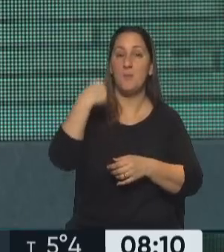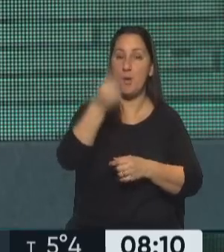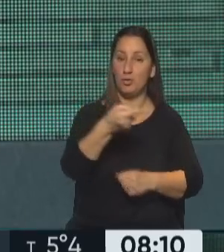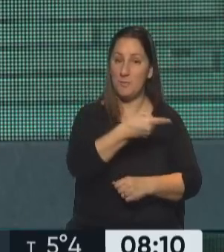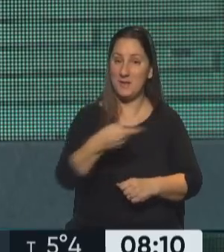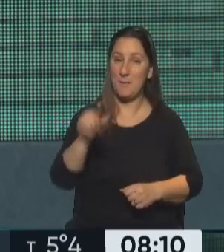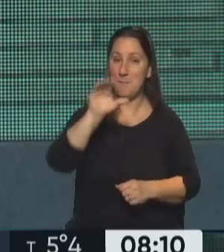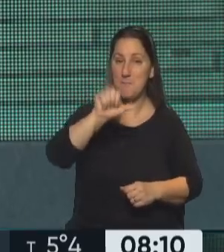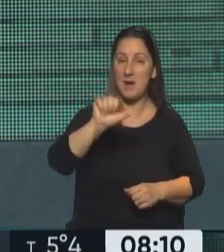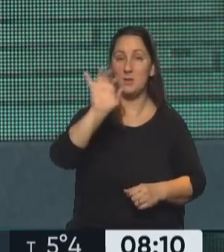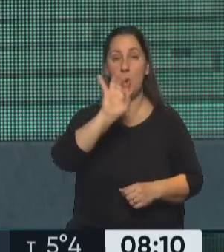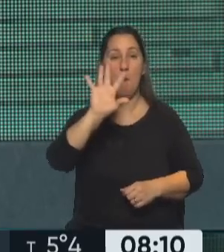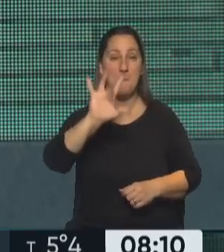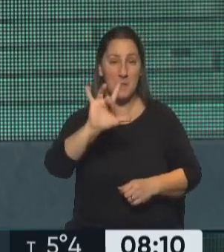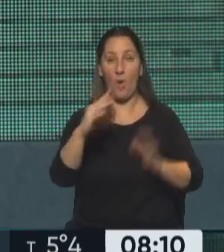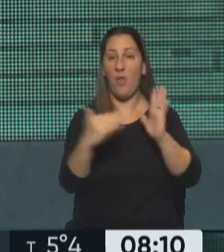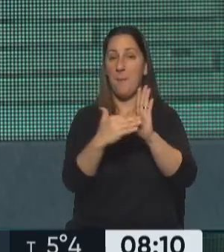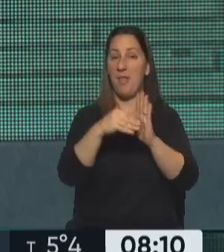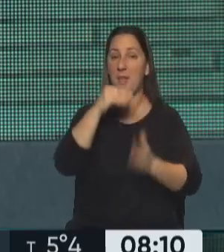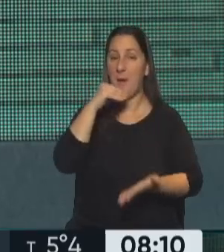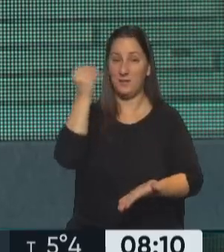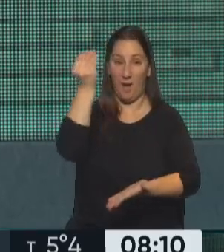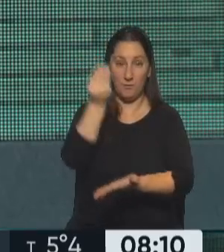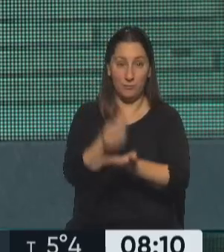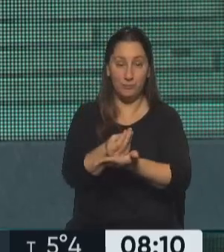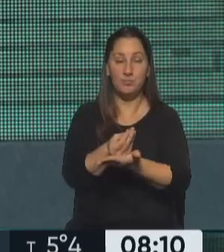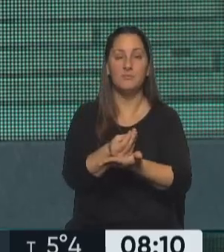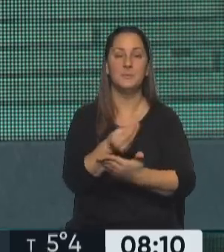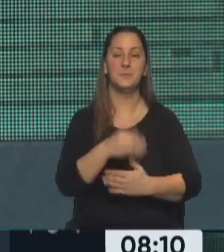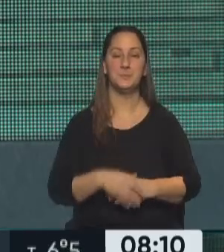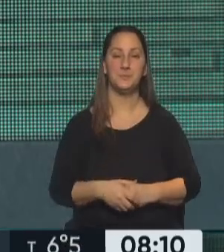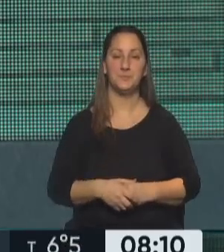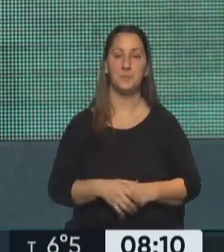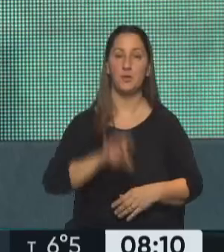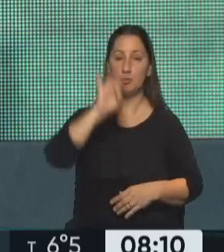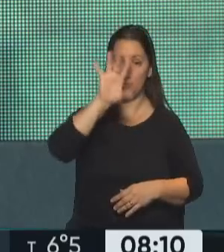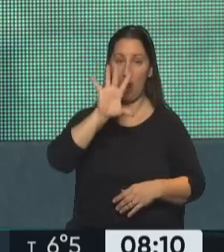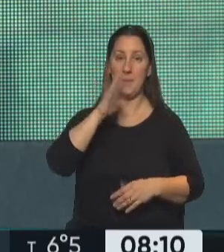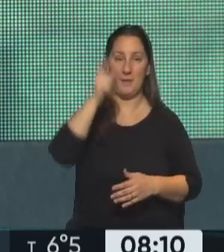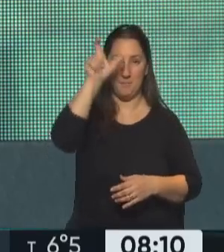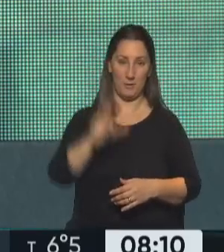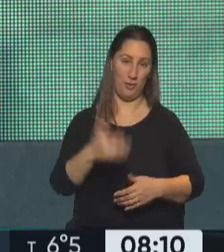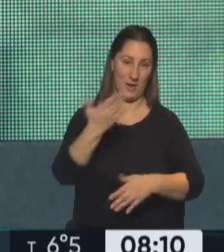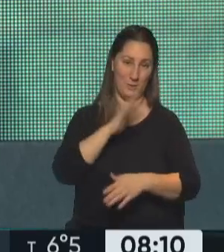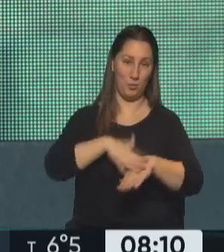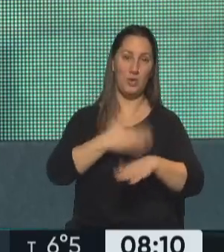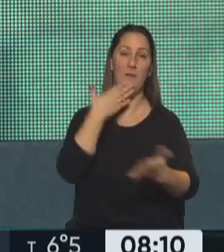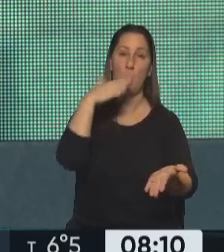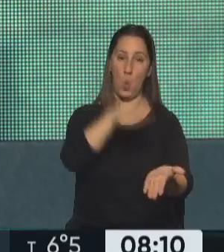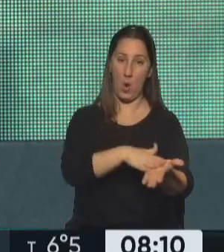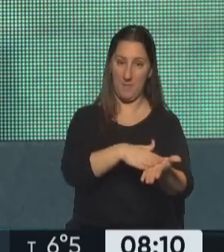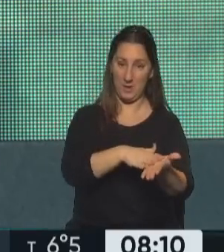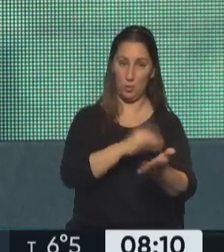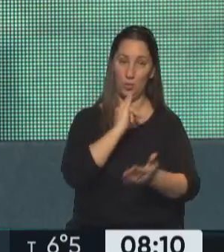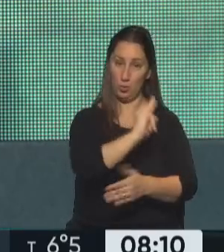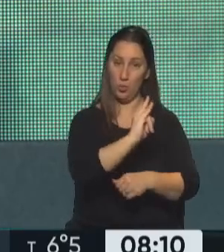el día martes o miércoles, cuando asuma Sergio Massa, estén no solo quien le tome juramento, que va a ser el presidente de la Nación, Alberto